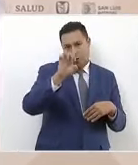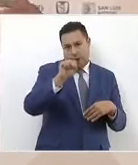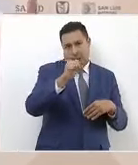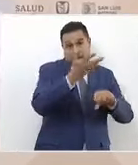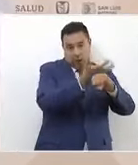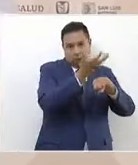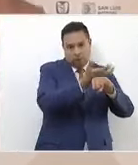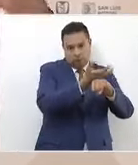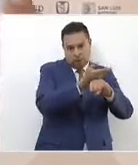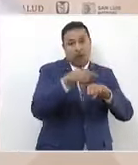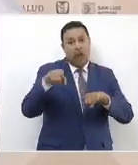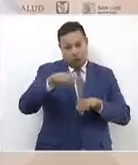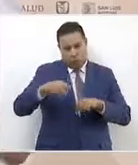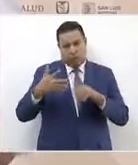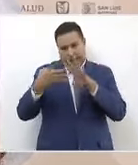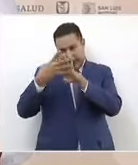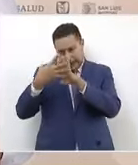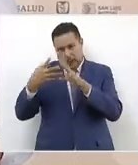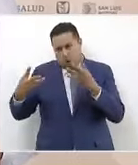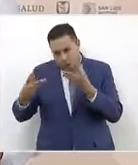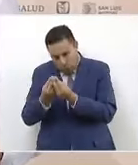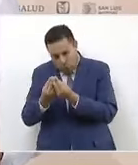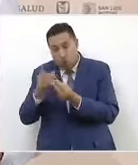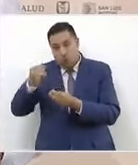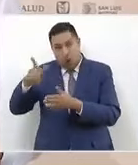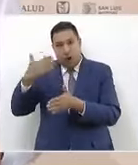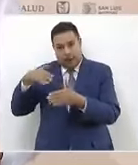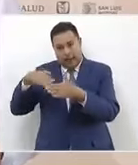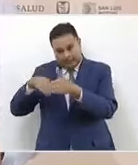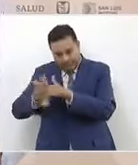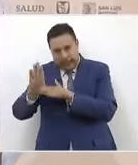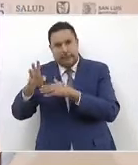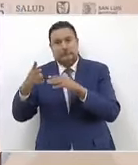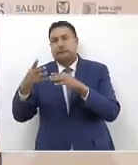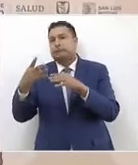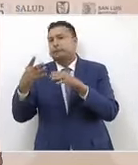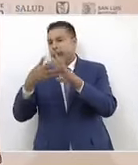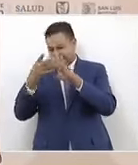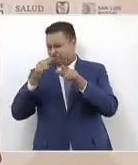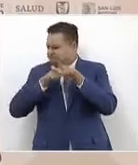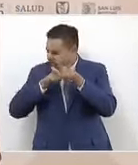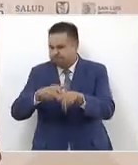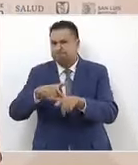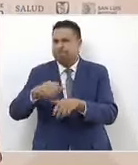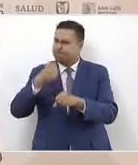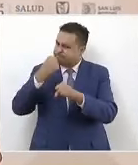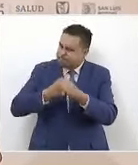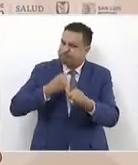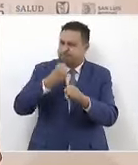y salió de la cárcel a seguir luchando. Y de aquí, de San Luis,